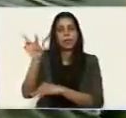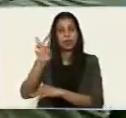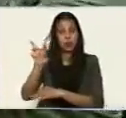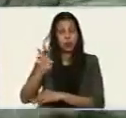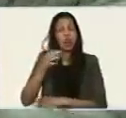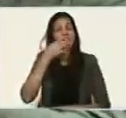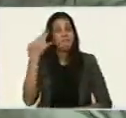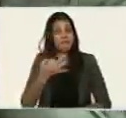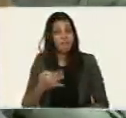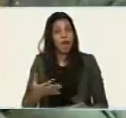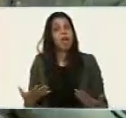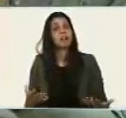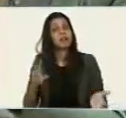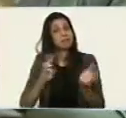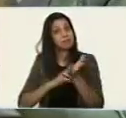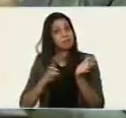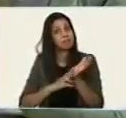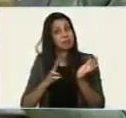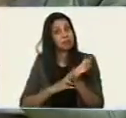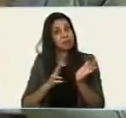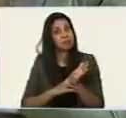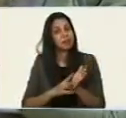Una verdad.